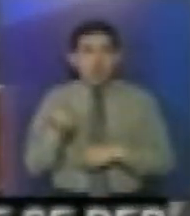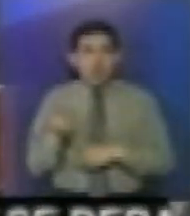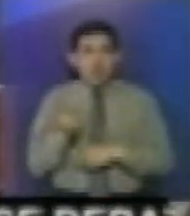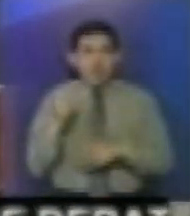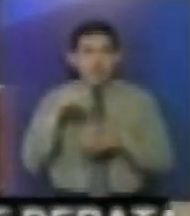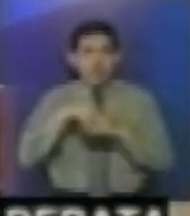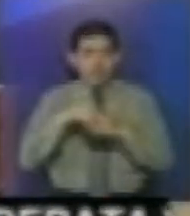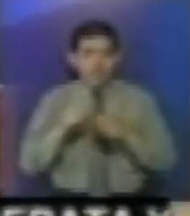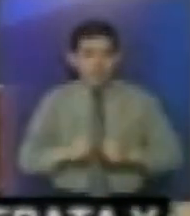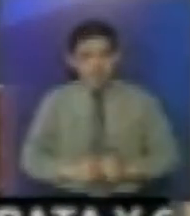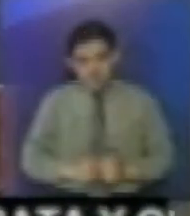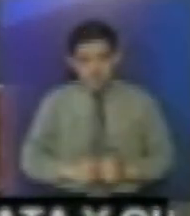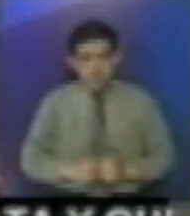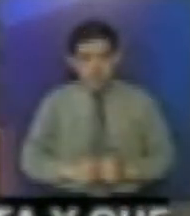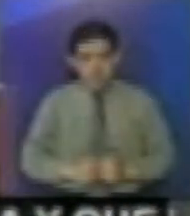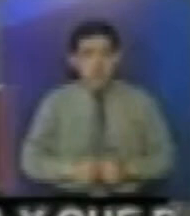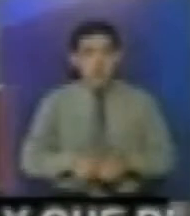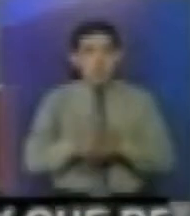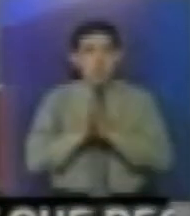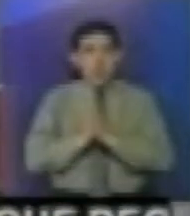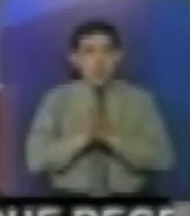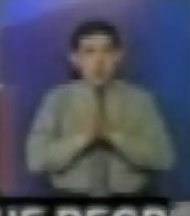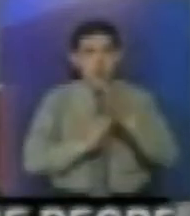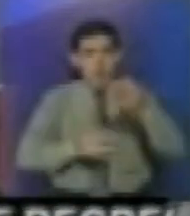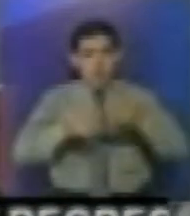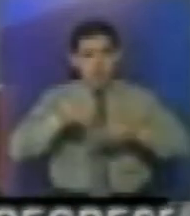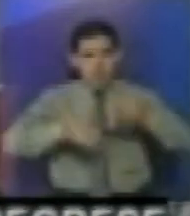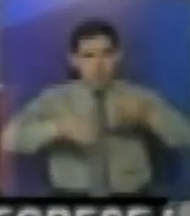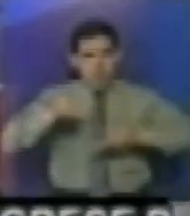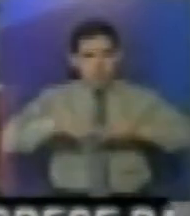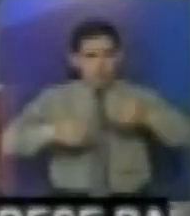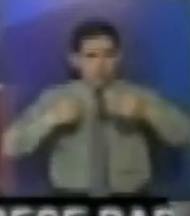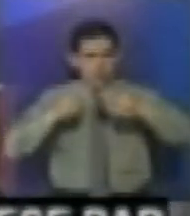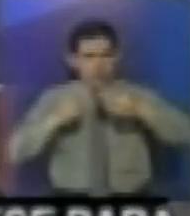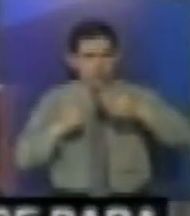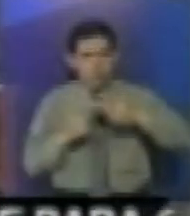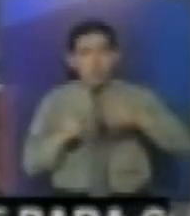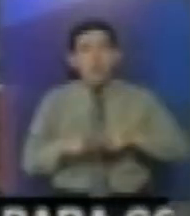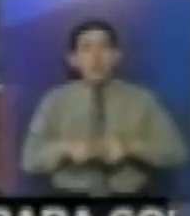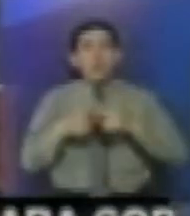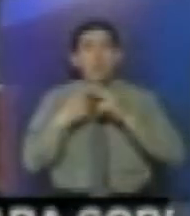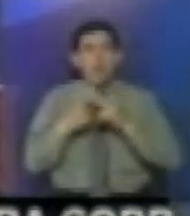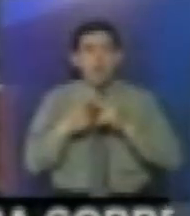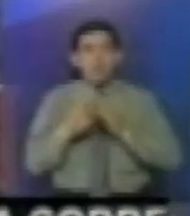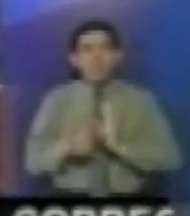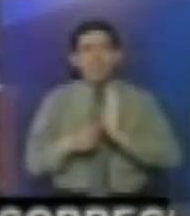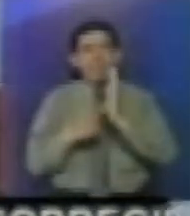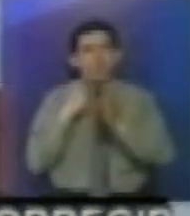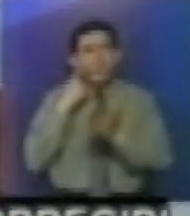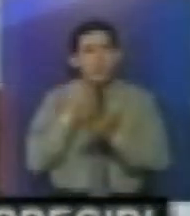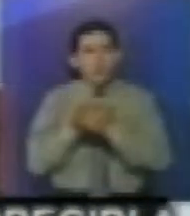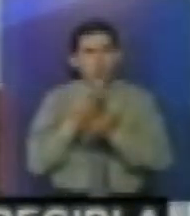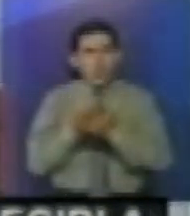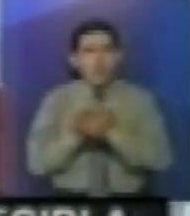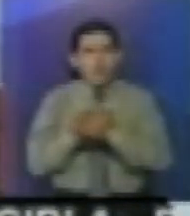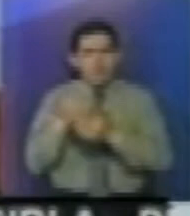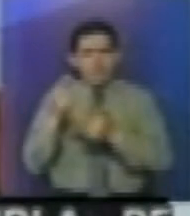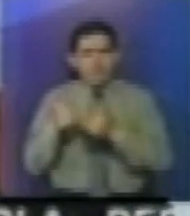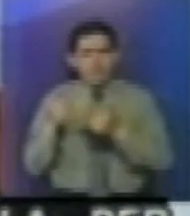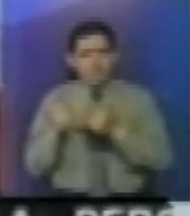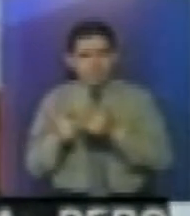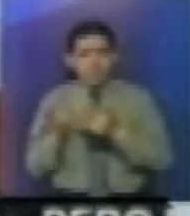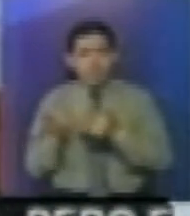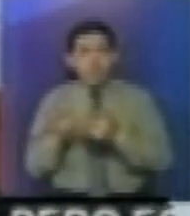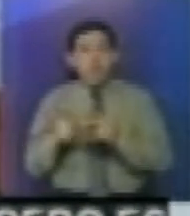Con la unificación de las dos solicitudes de juicio, se iniciará con la presentación de pruebas de cargo y descargo desde